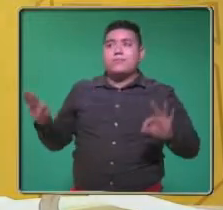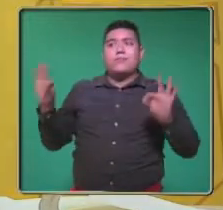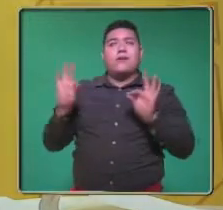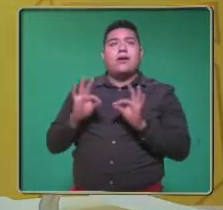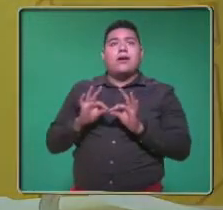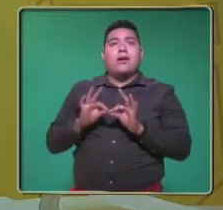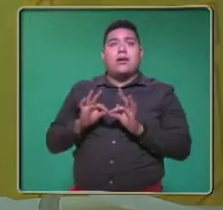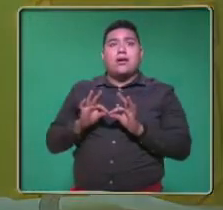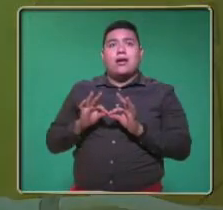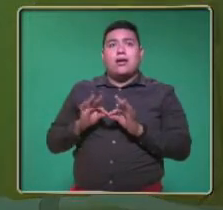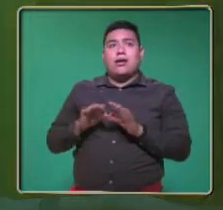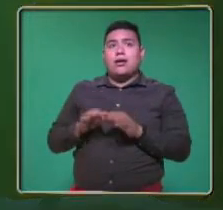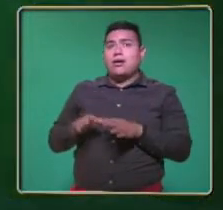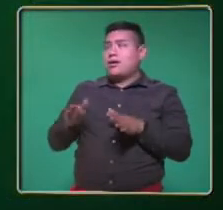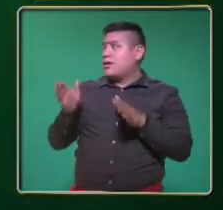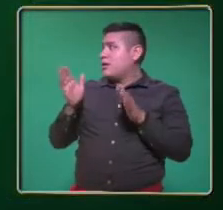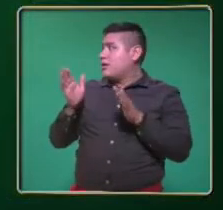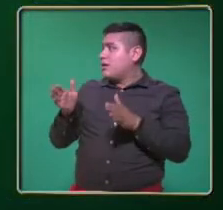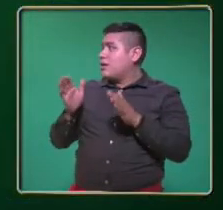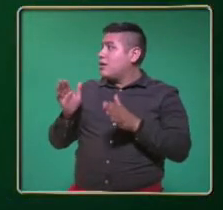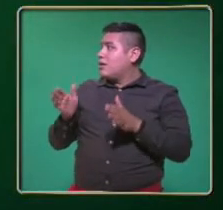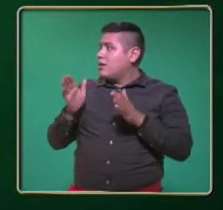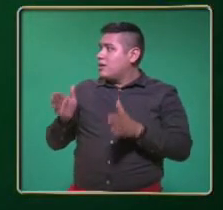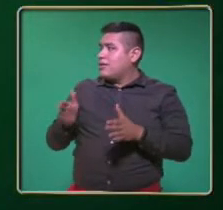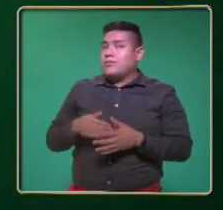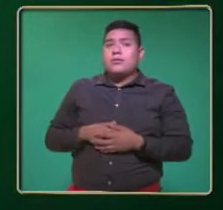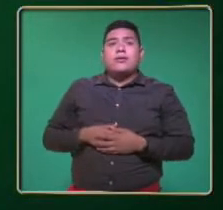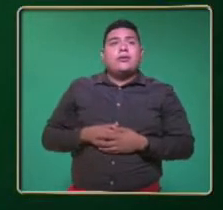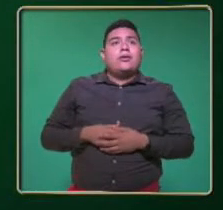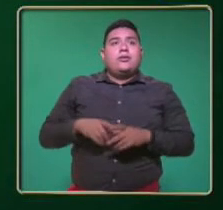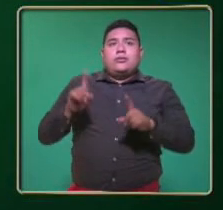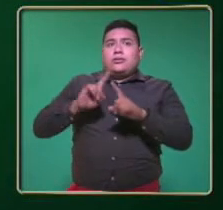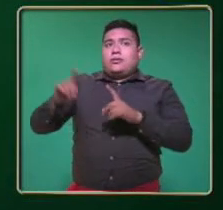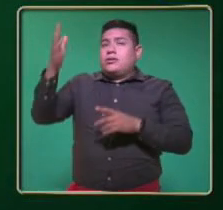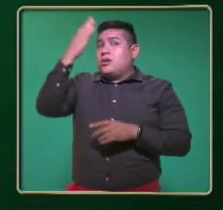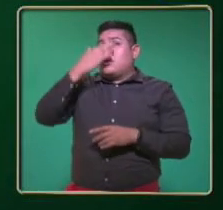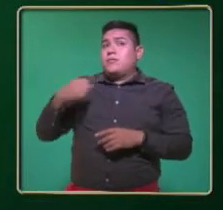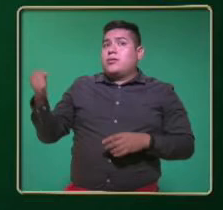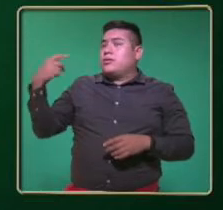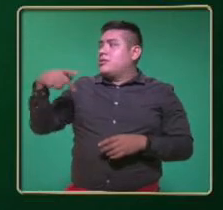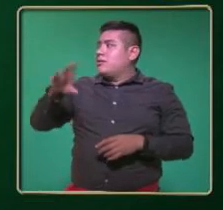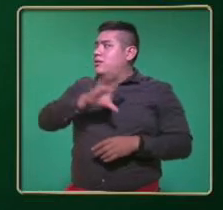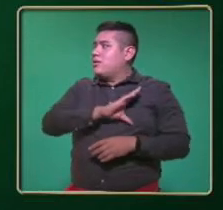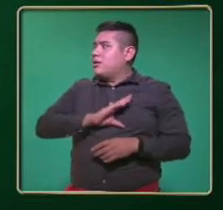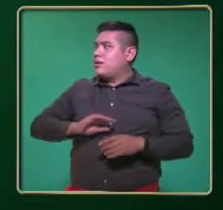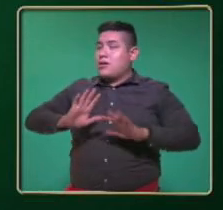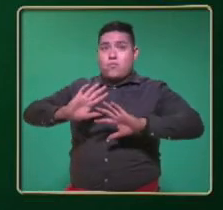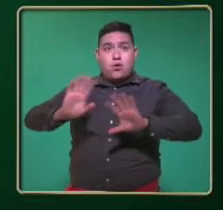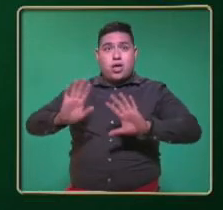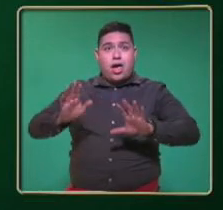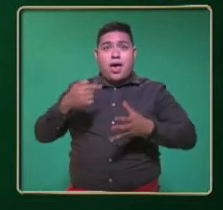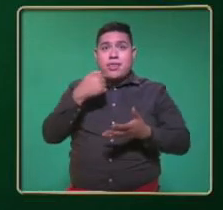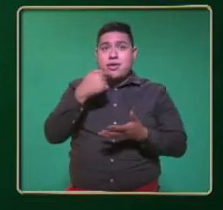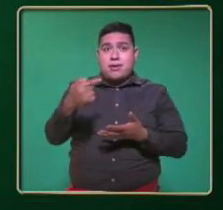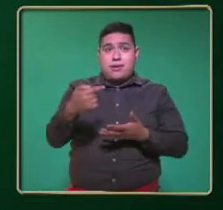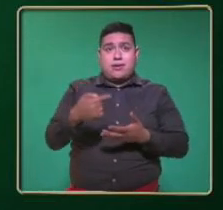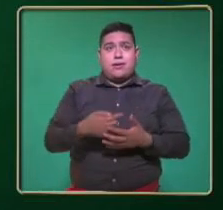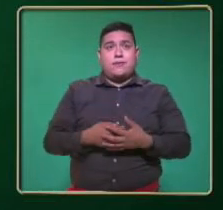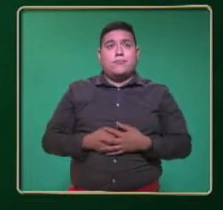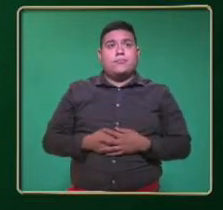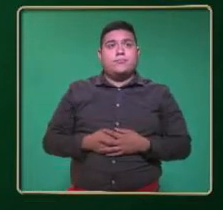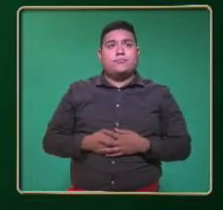que nos vamos a enfocar un poquito en las potencialidades. Sí, como ya lo comentábamos